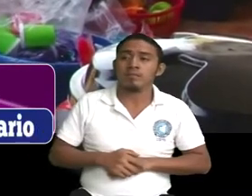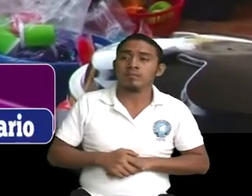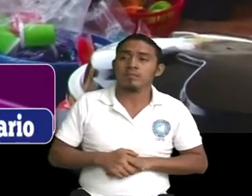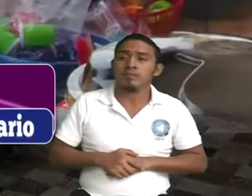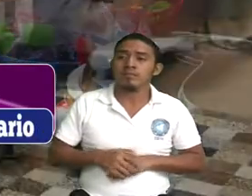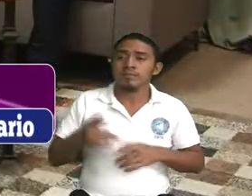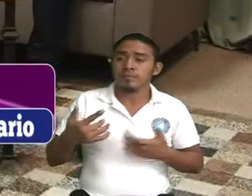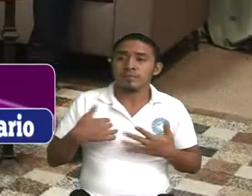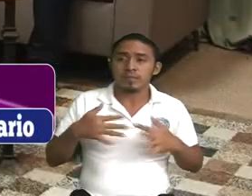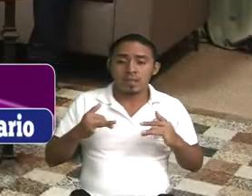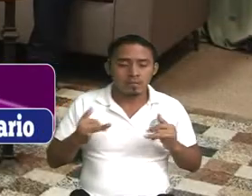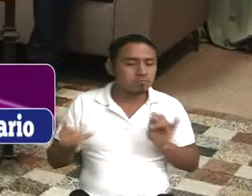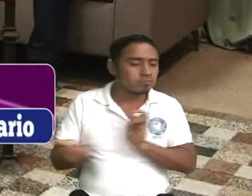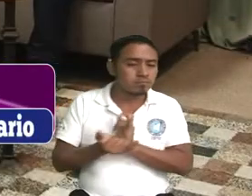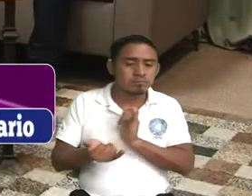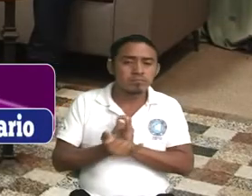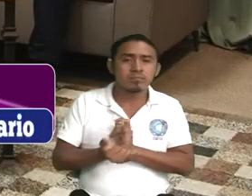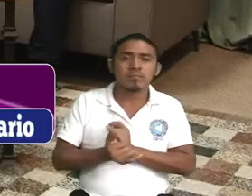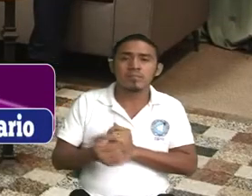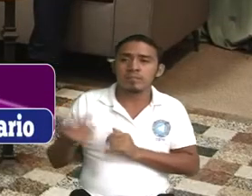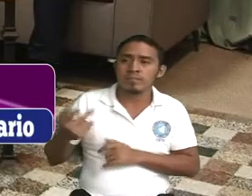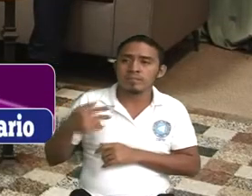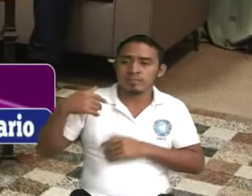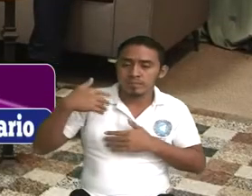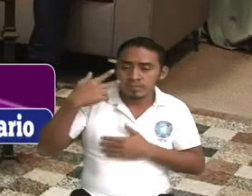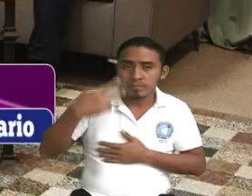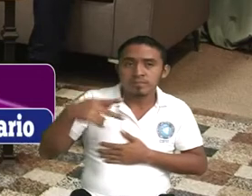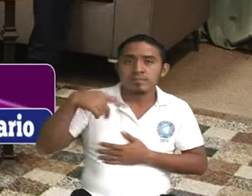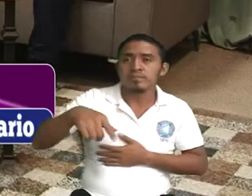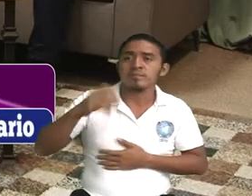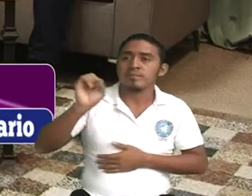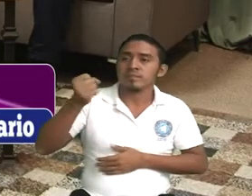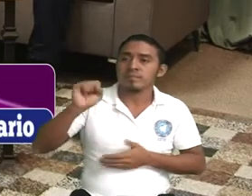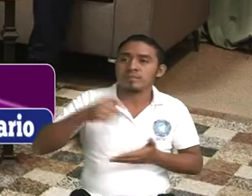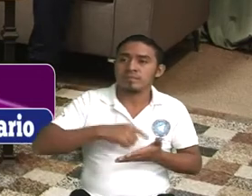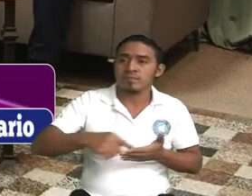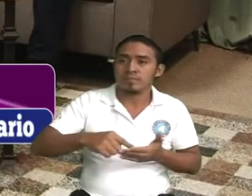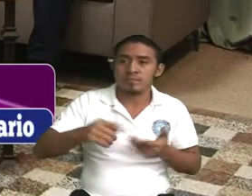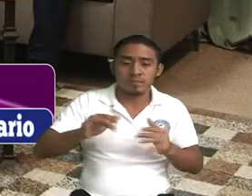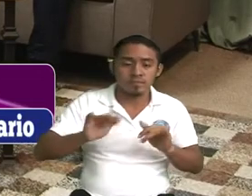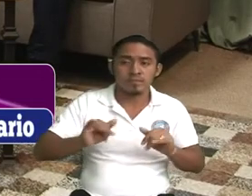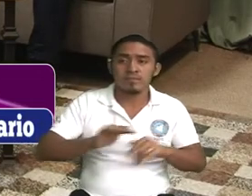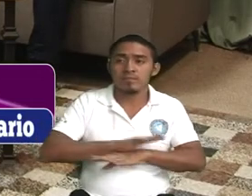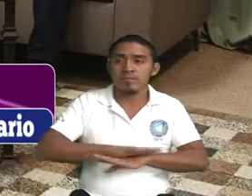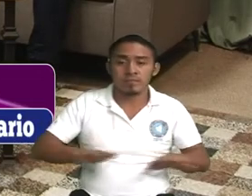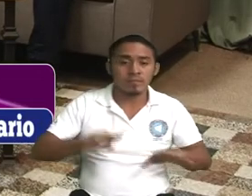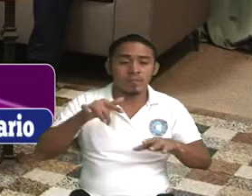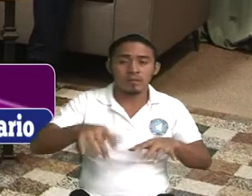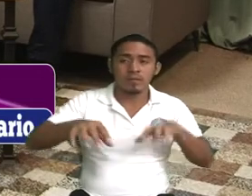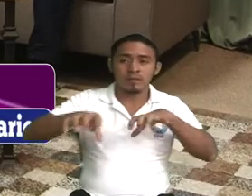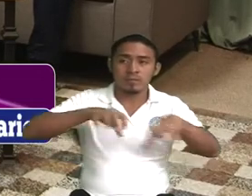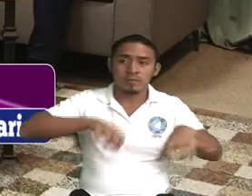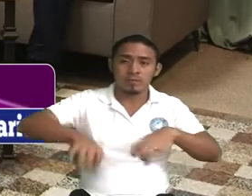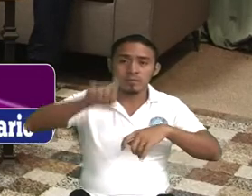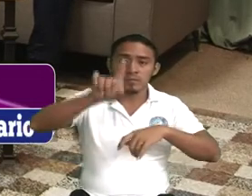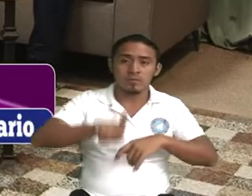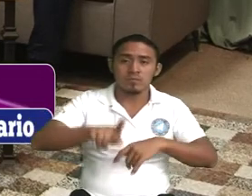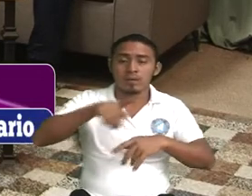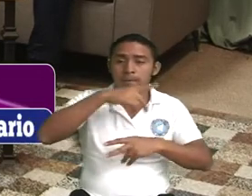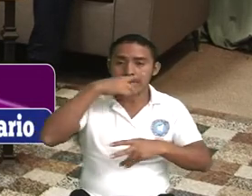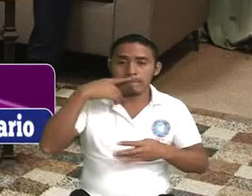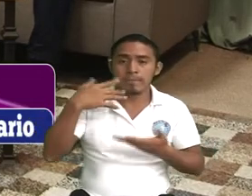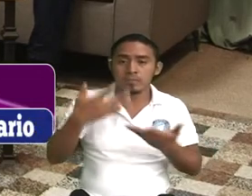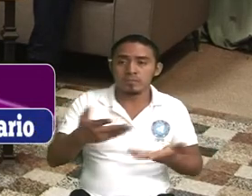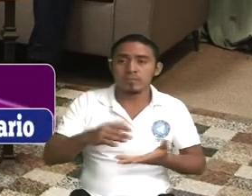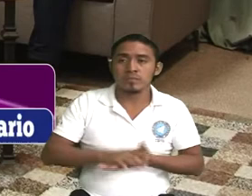nos estamos preparando también ya de cara a la siguiente etapa. Es decir, ya la primera actividad que tenemos este sábado primero,